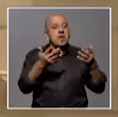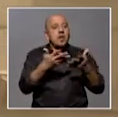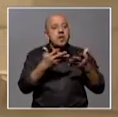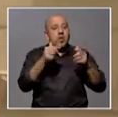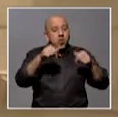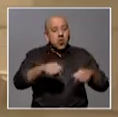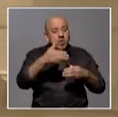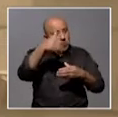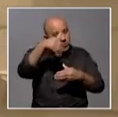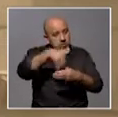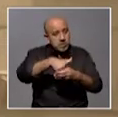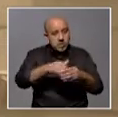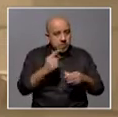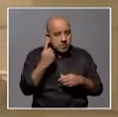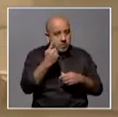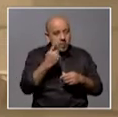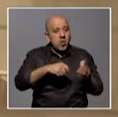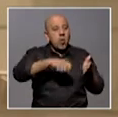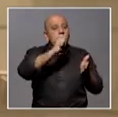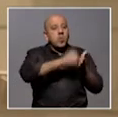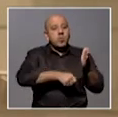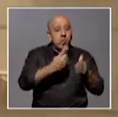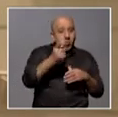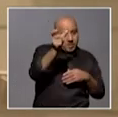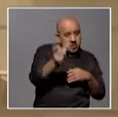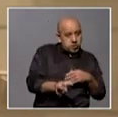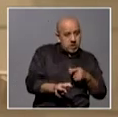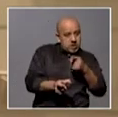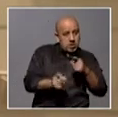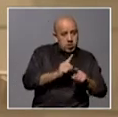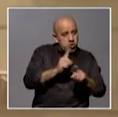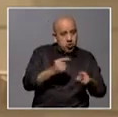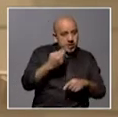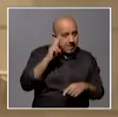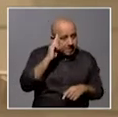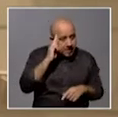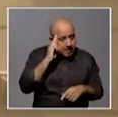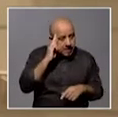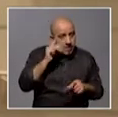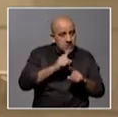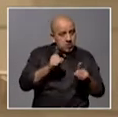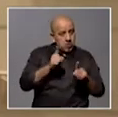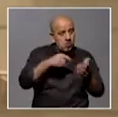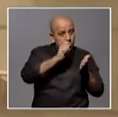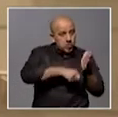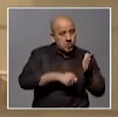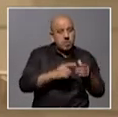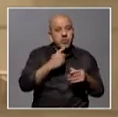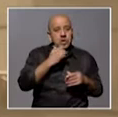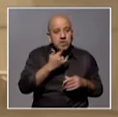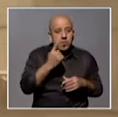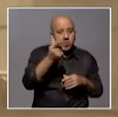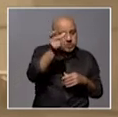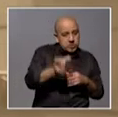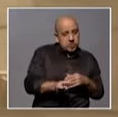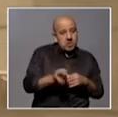poner en consideración. Lo primero, la multa ante incumplimiento se tiene que ver con cuando hay una reincidencia, o sea, un